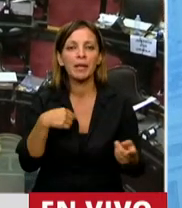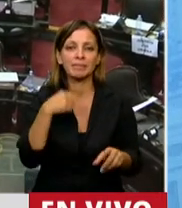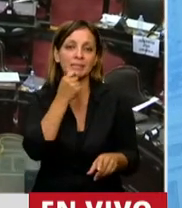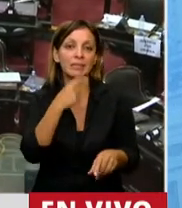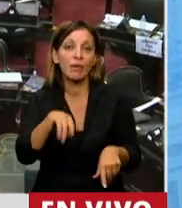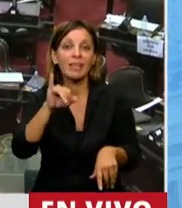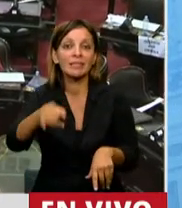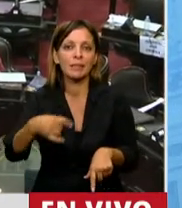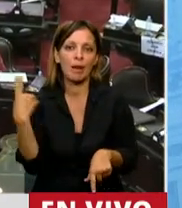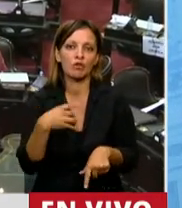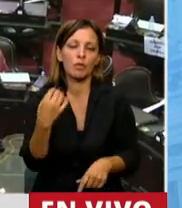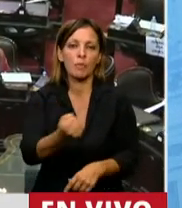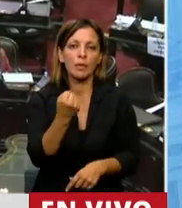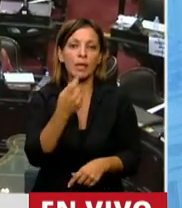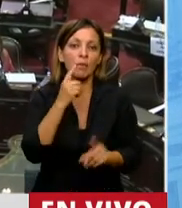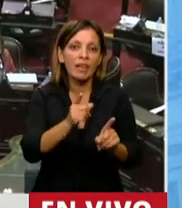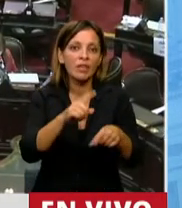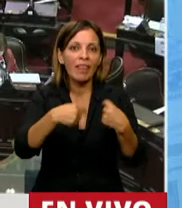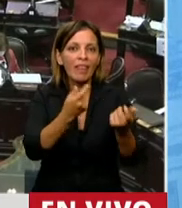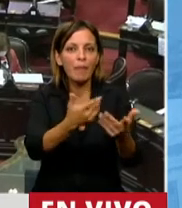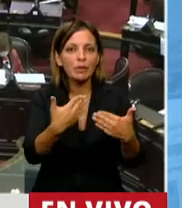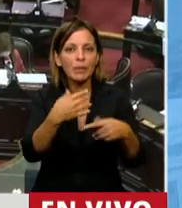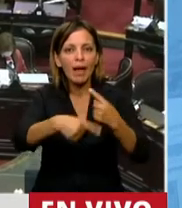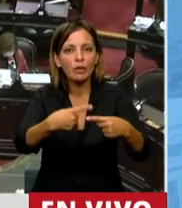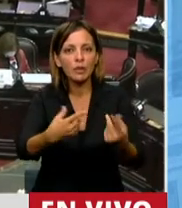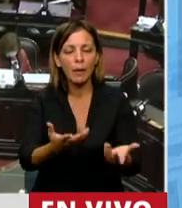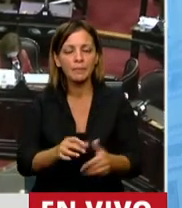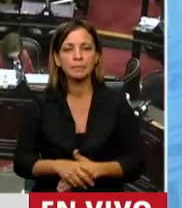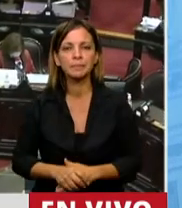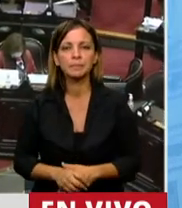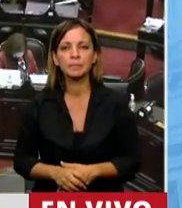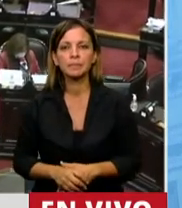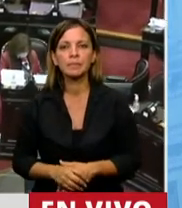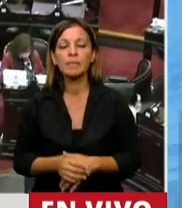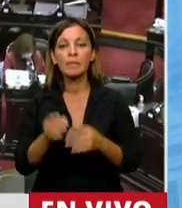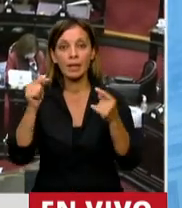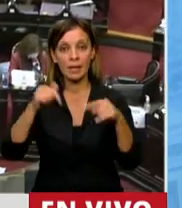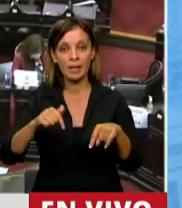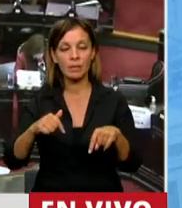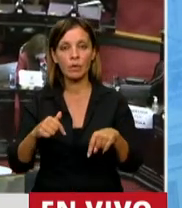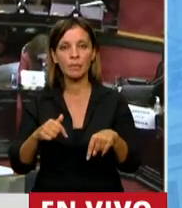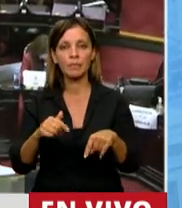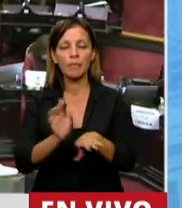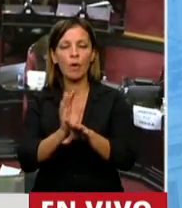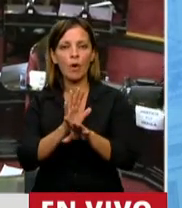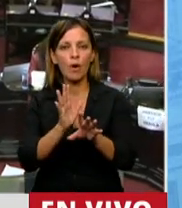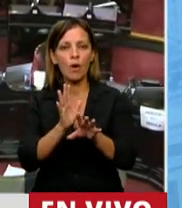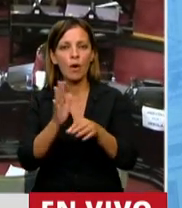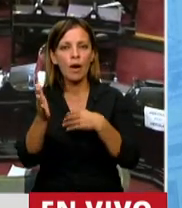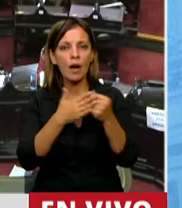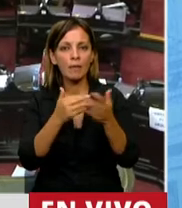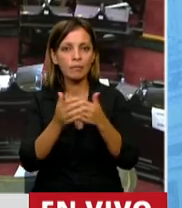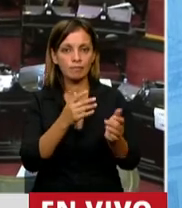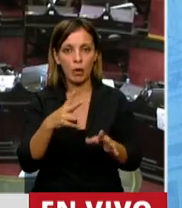sido importante porque esto habría continuado. Mire, presidente, en esto que es el impacto que tiene la obra